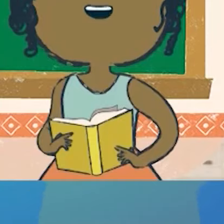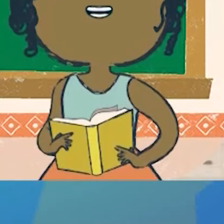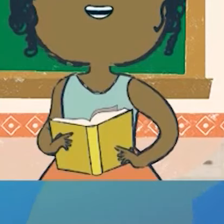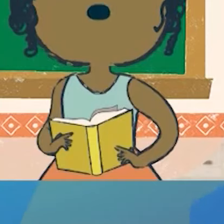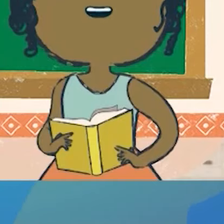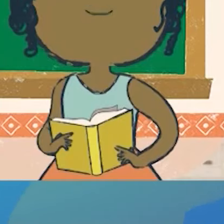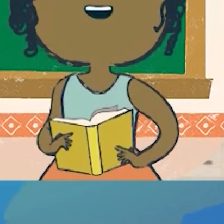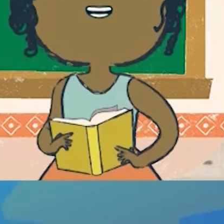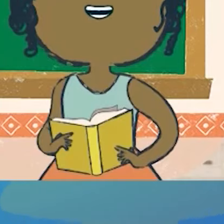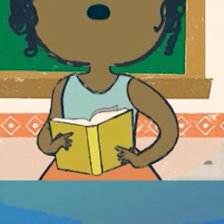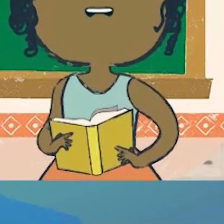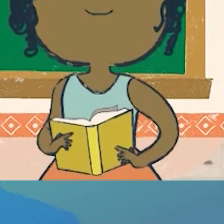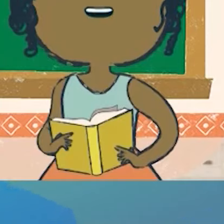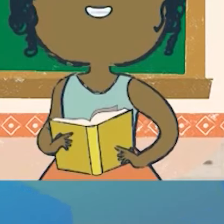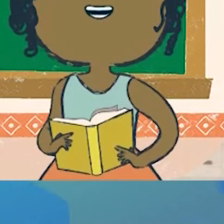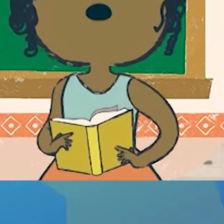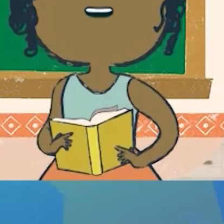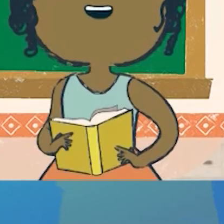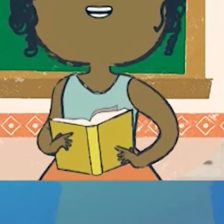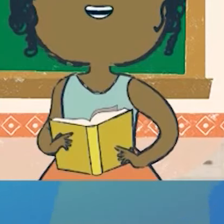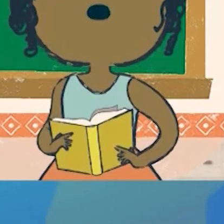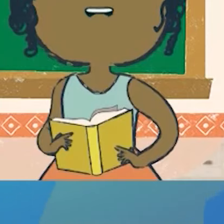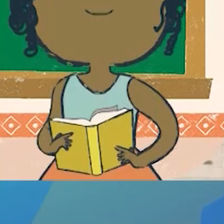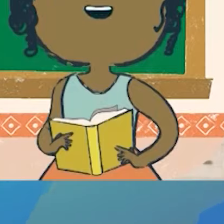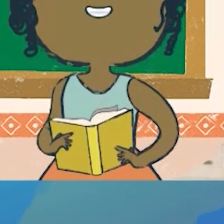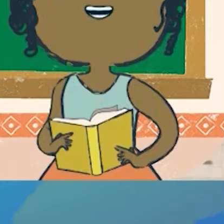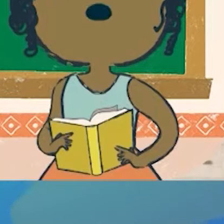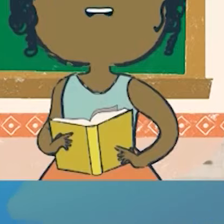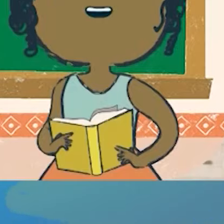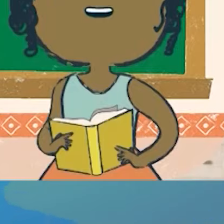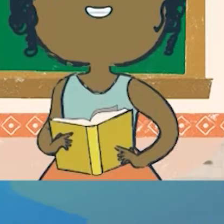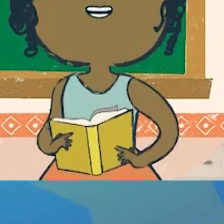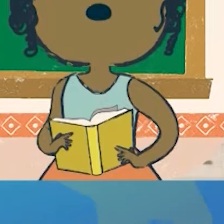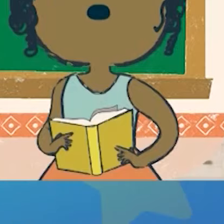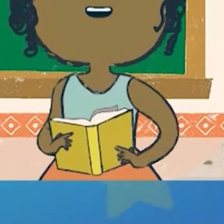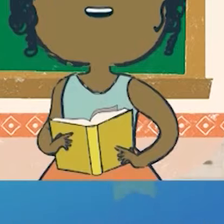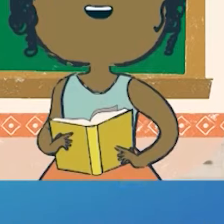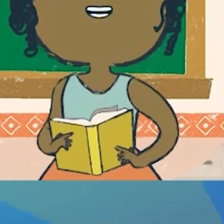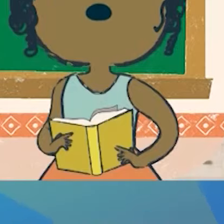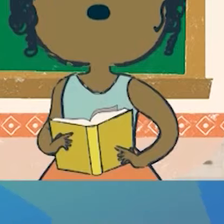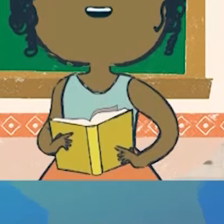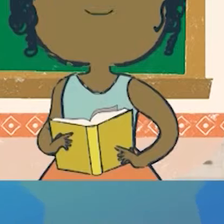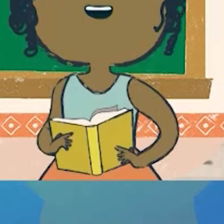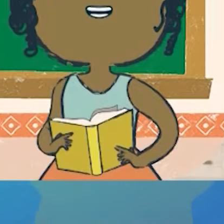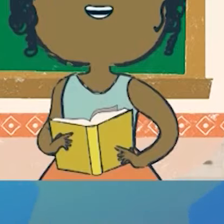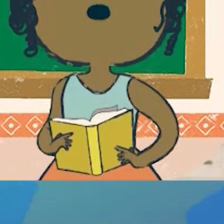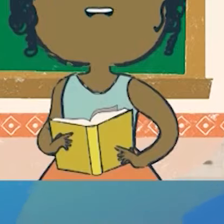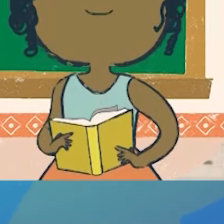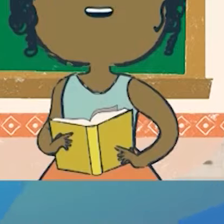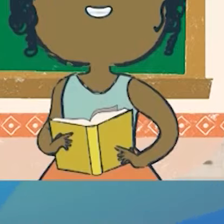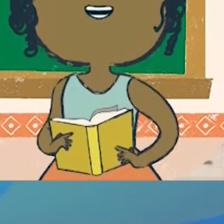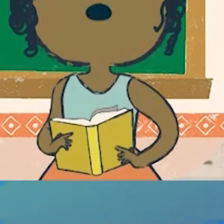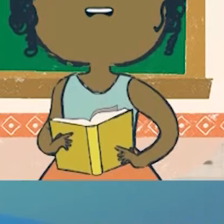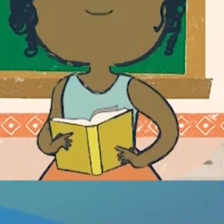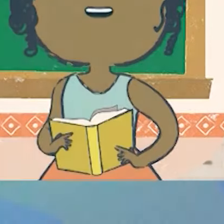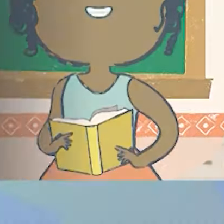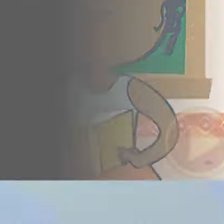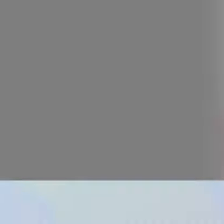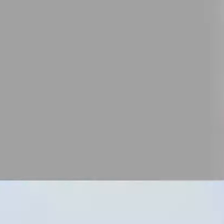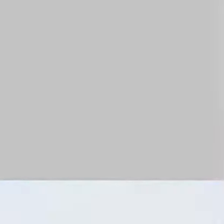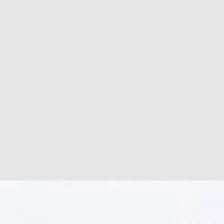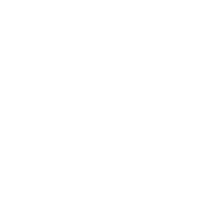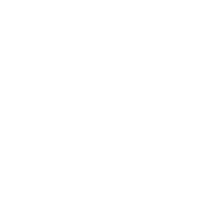seres vivos porque hidrata nuestro cuerpo. Para reponer la energía del día, es esencial tener una buena noche de